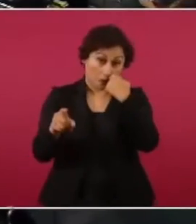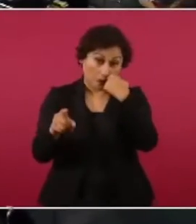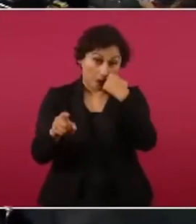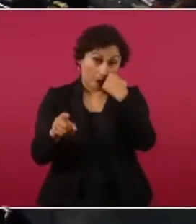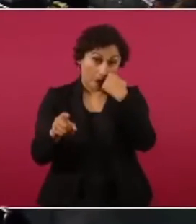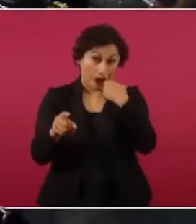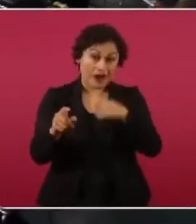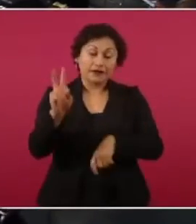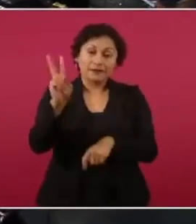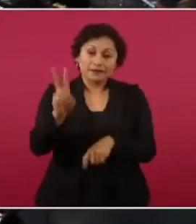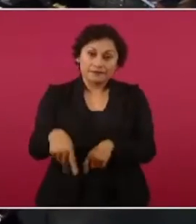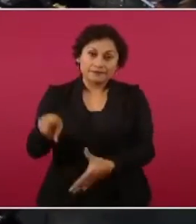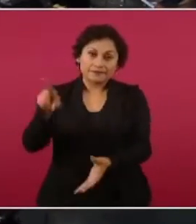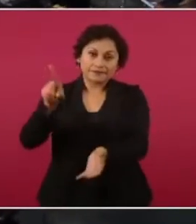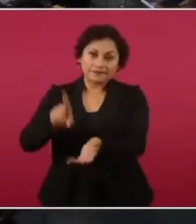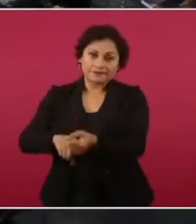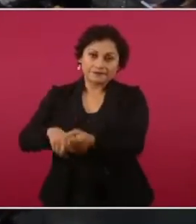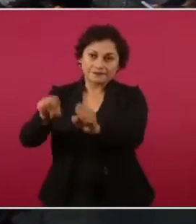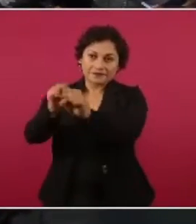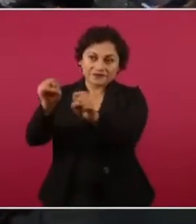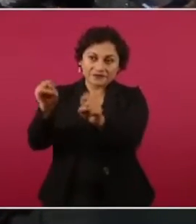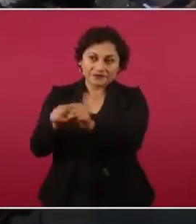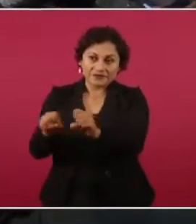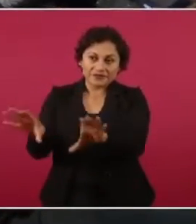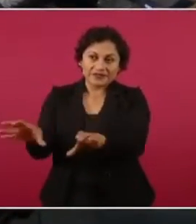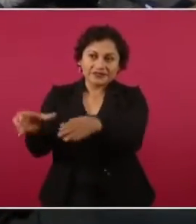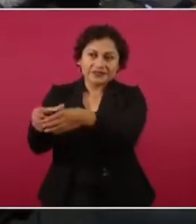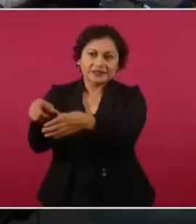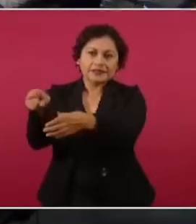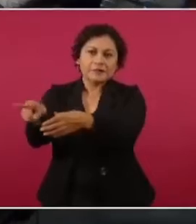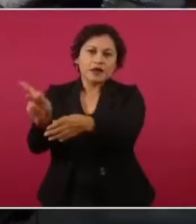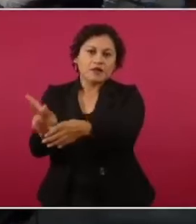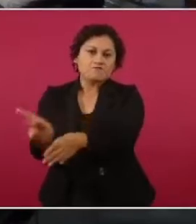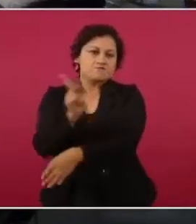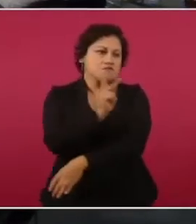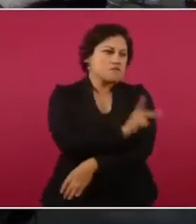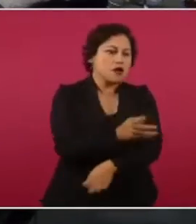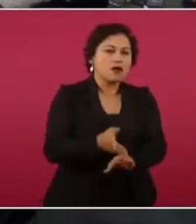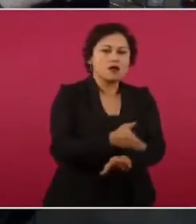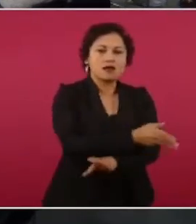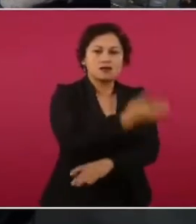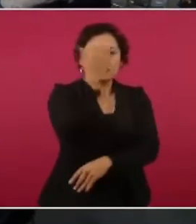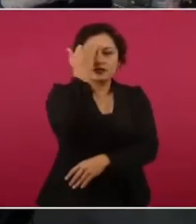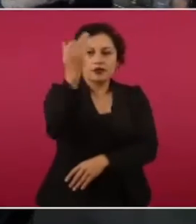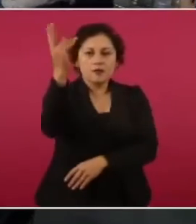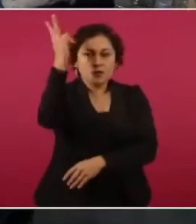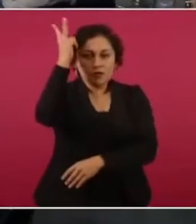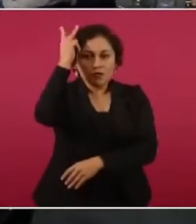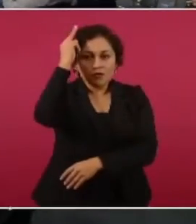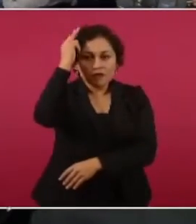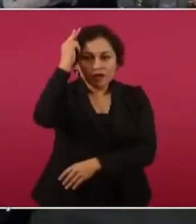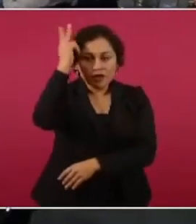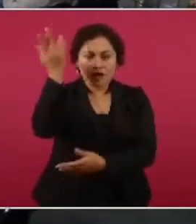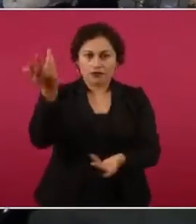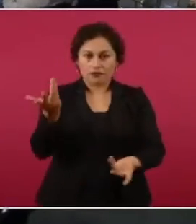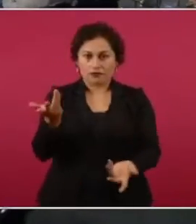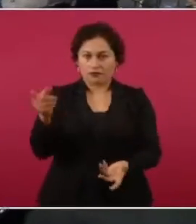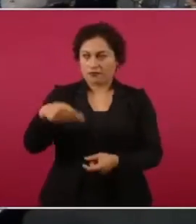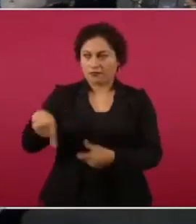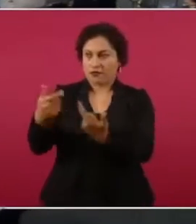Es un sistema muy parecido al porfiriato. Es una cúpula